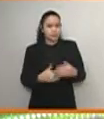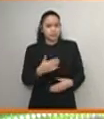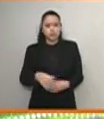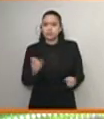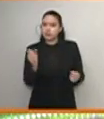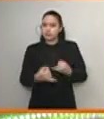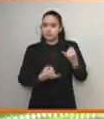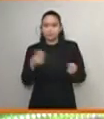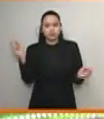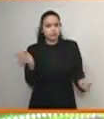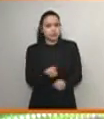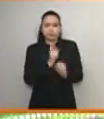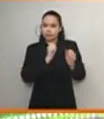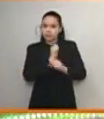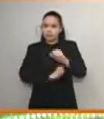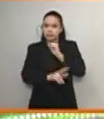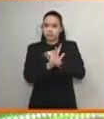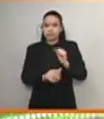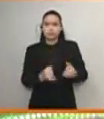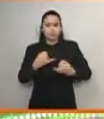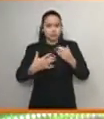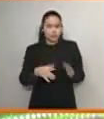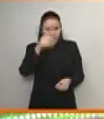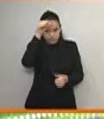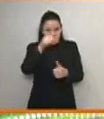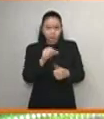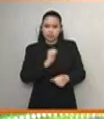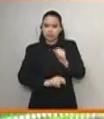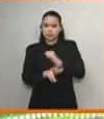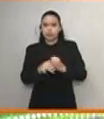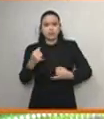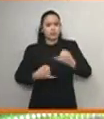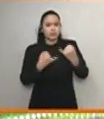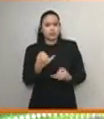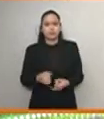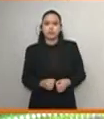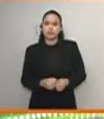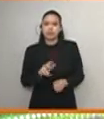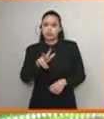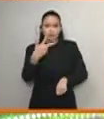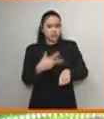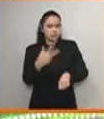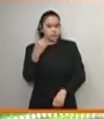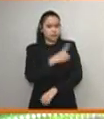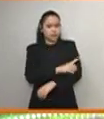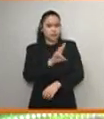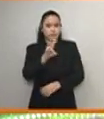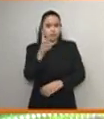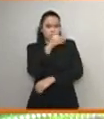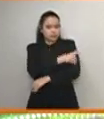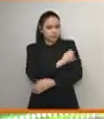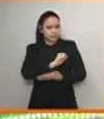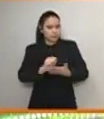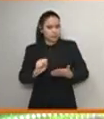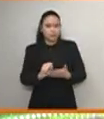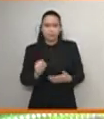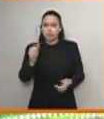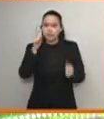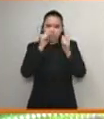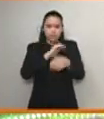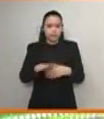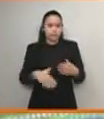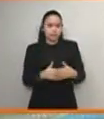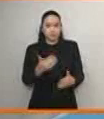pegando y ganando con pega 3 jugador recuerda que pega 13 todas 3 10 veces al día siete días a la semana atentos y